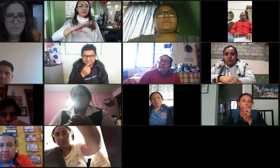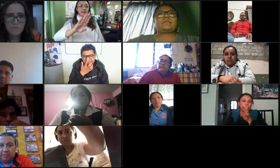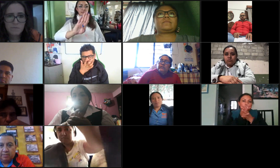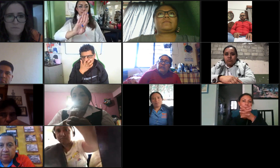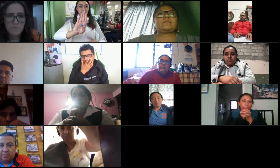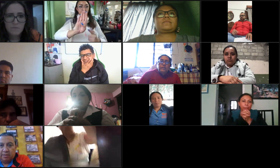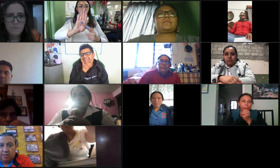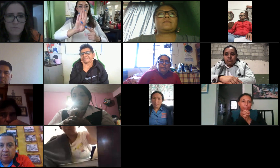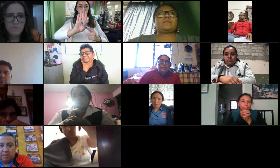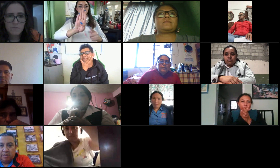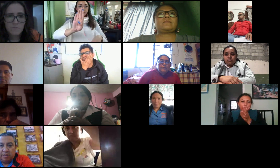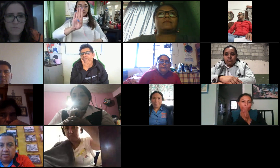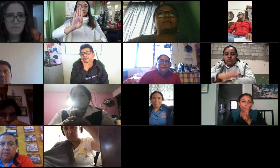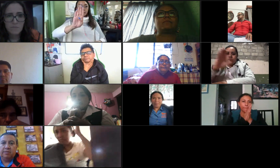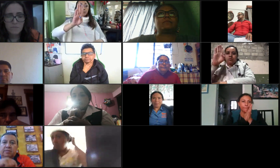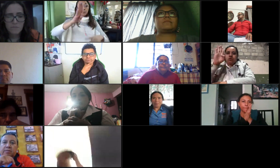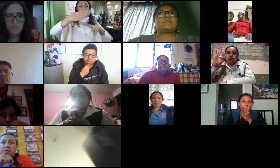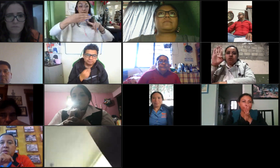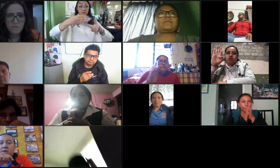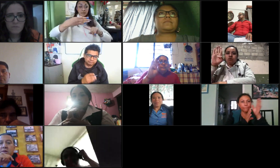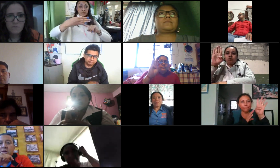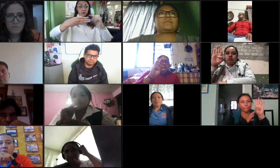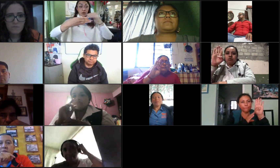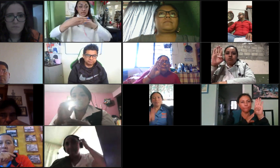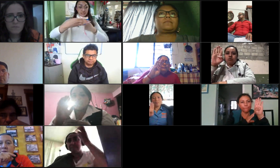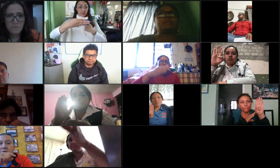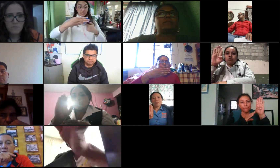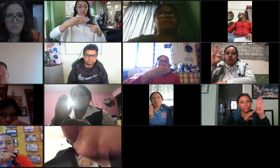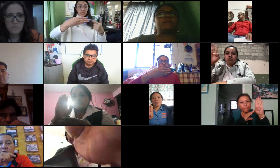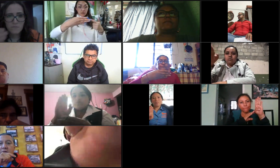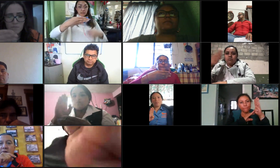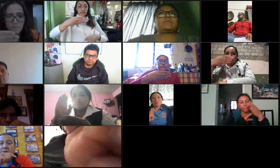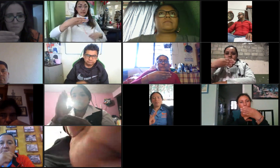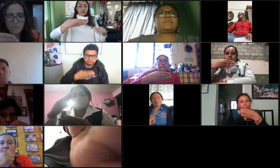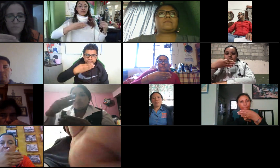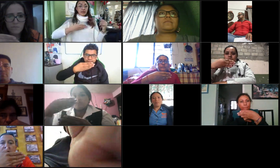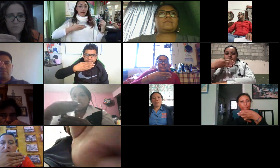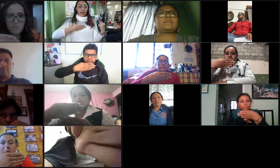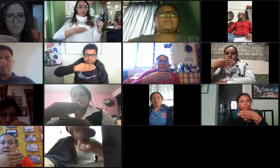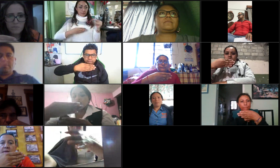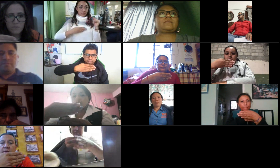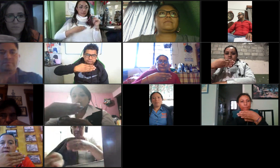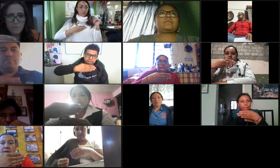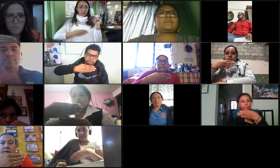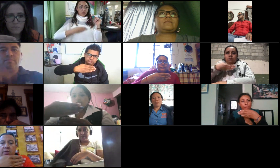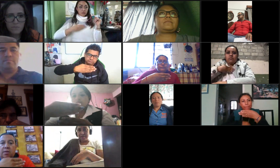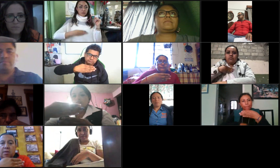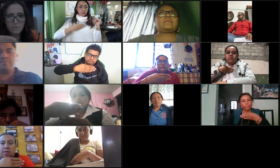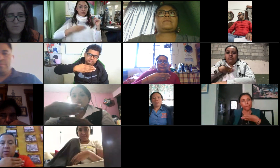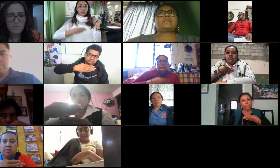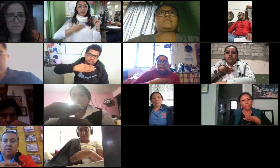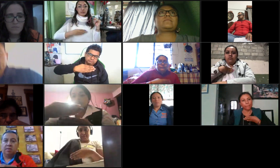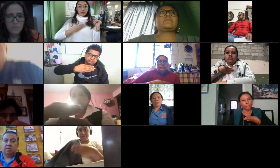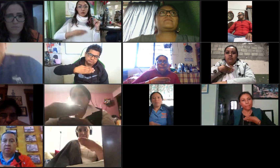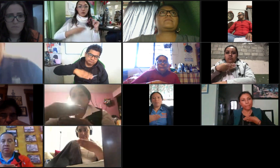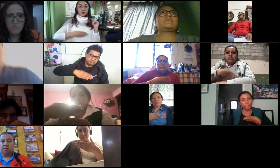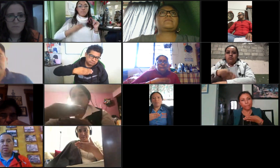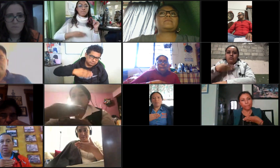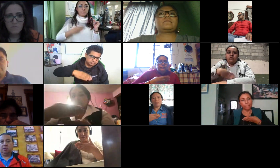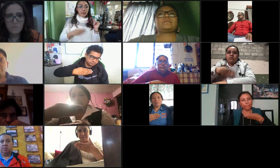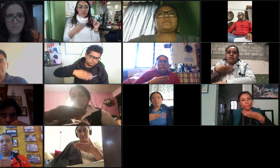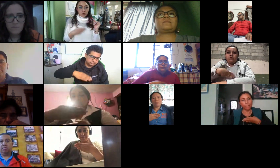baño, letra B, palma viendo hacia mí, acostada, a la mitad del pecho, movimiento arriba y